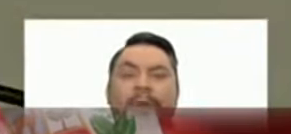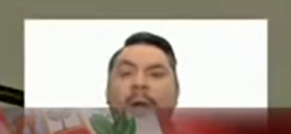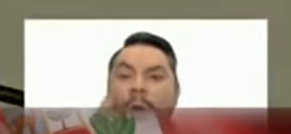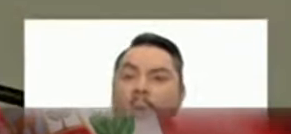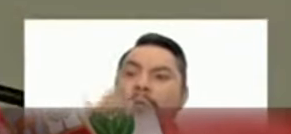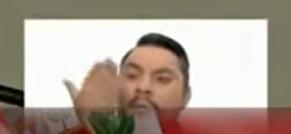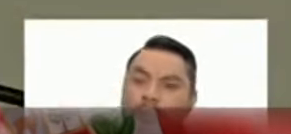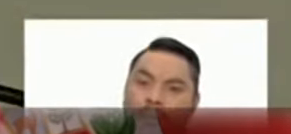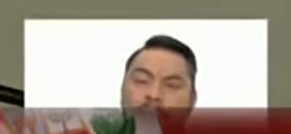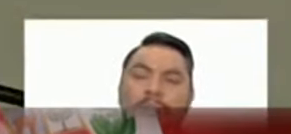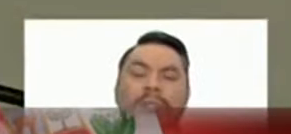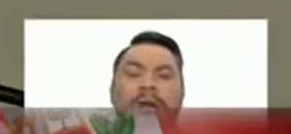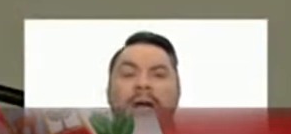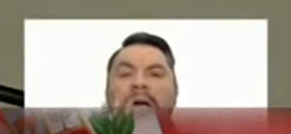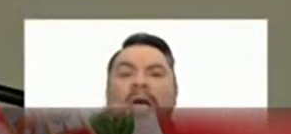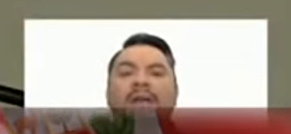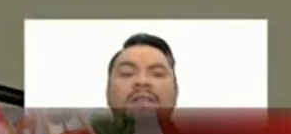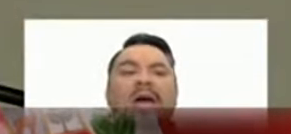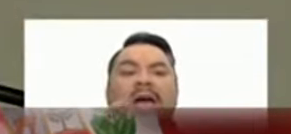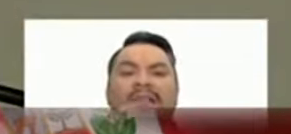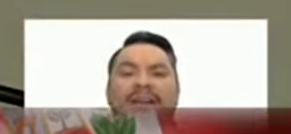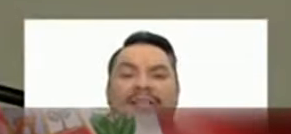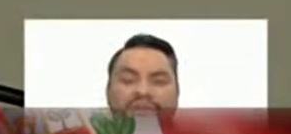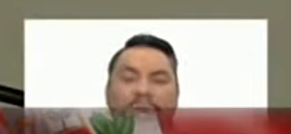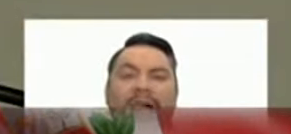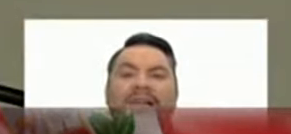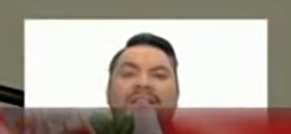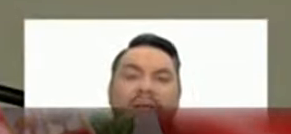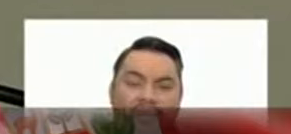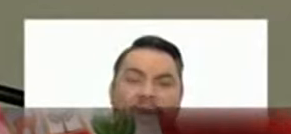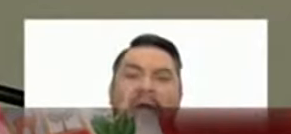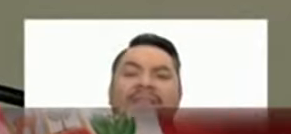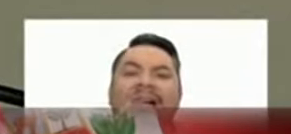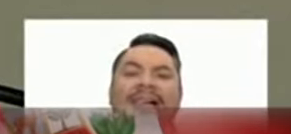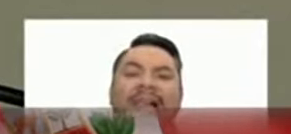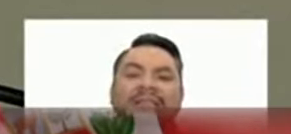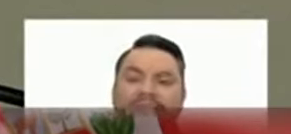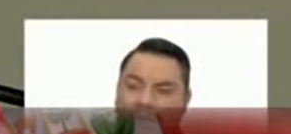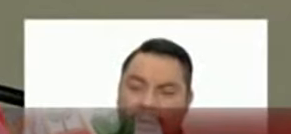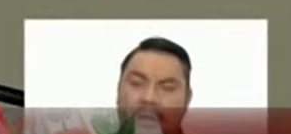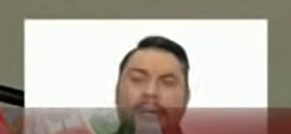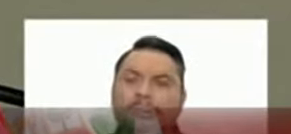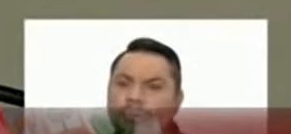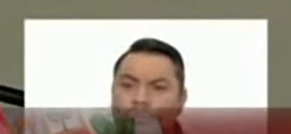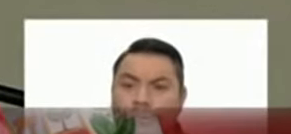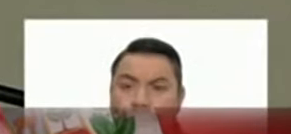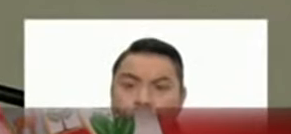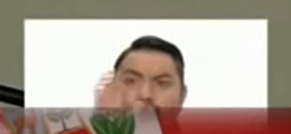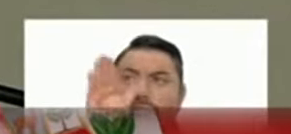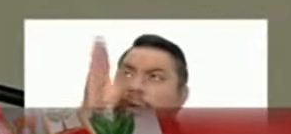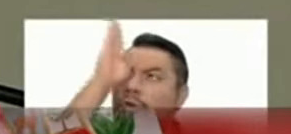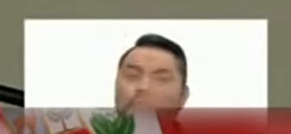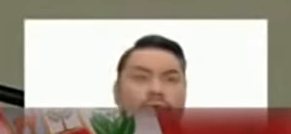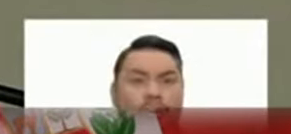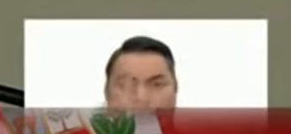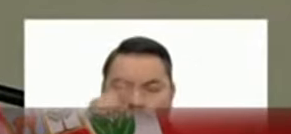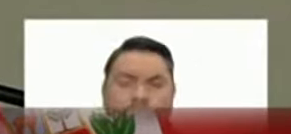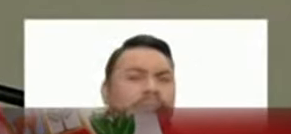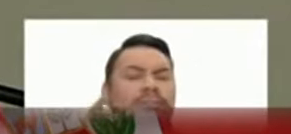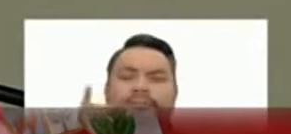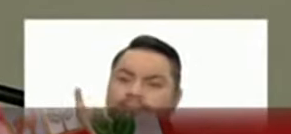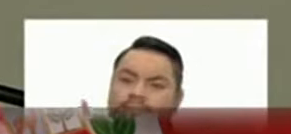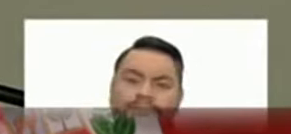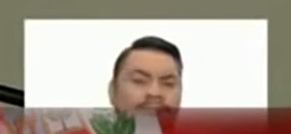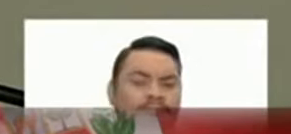Señor Fabricio Alfredo Valencia Gibaja, ¿jura usted por Dios y la patria